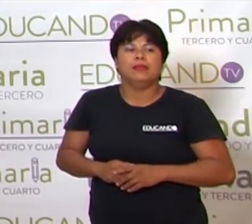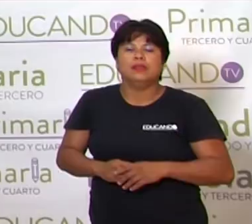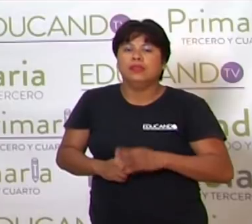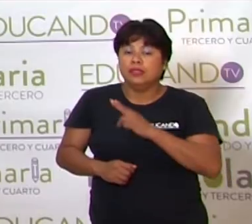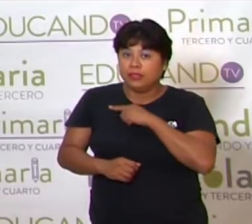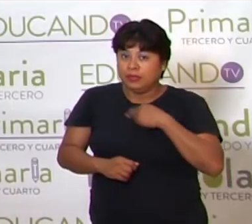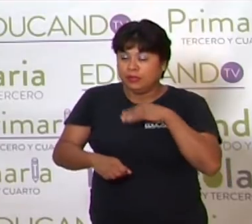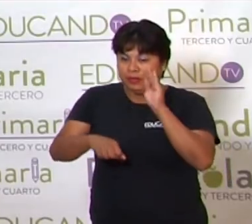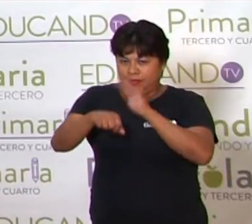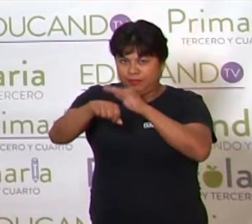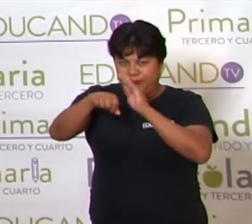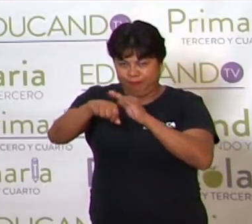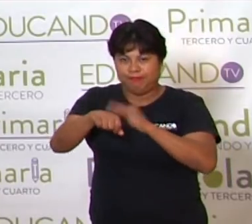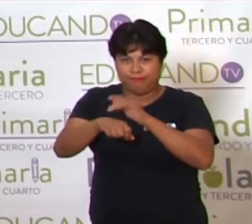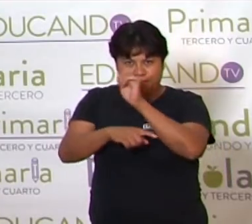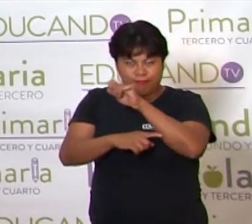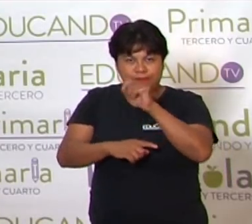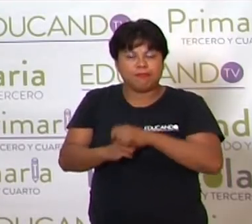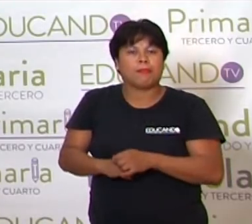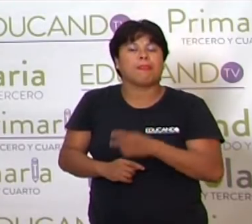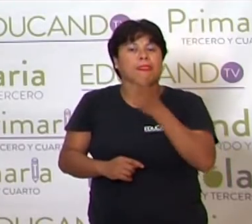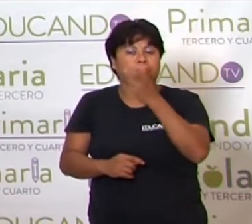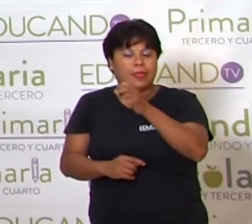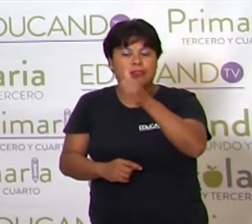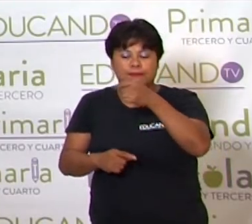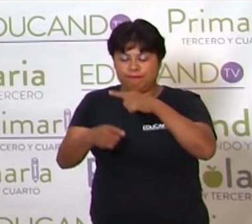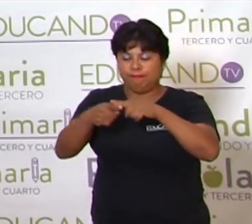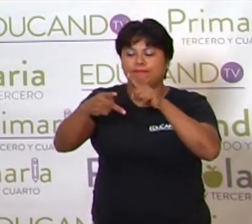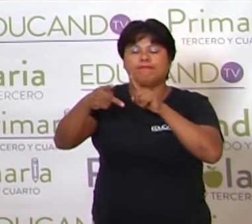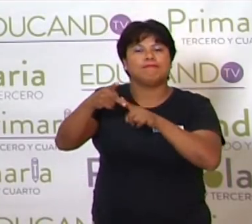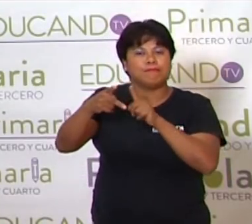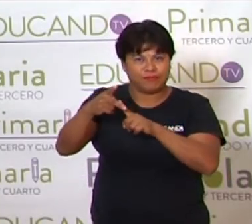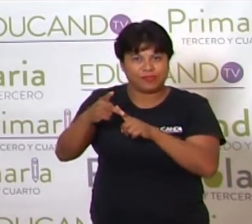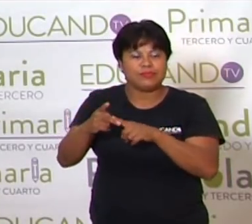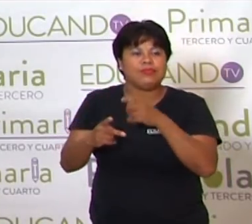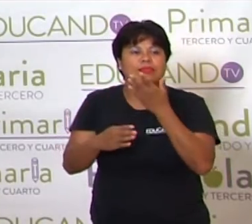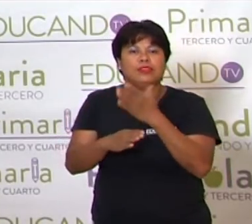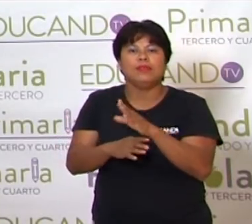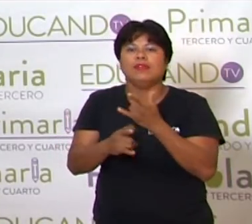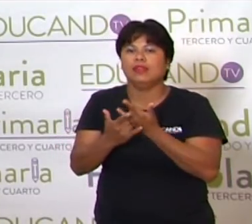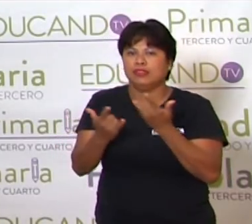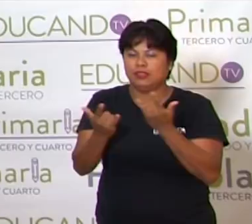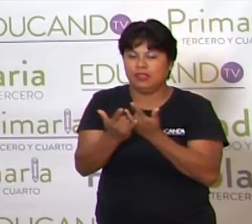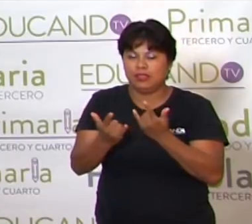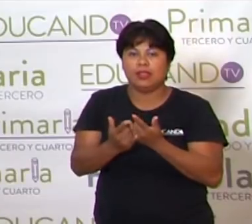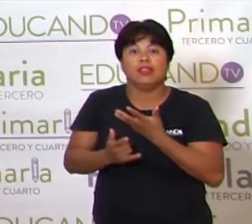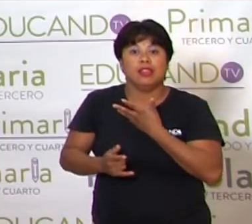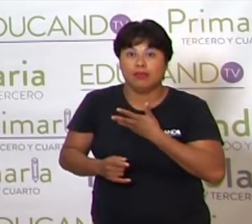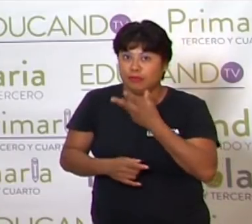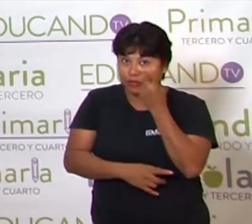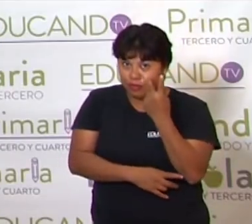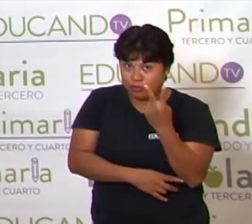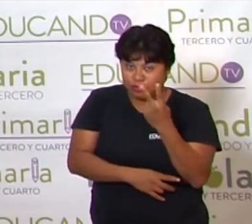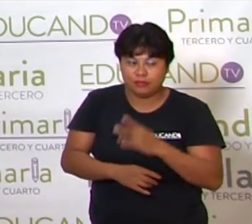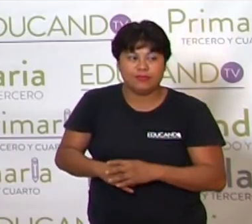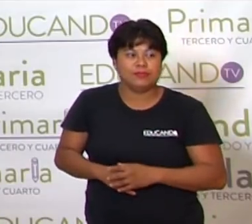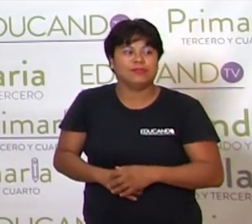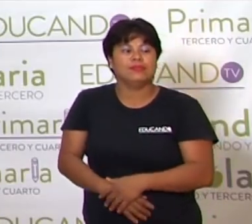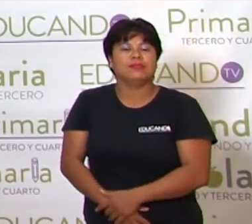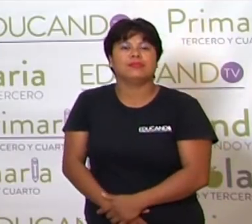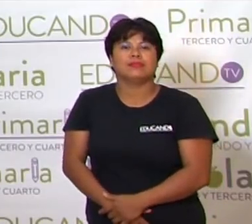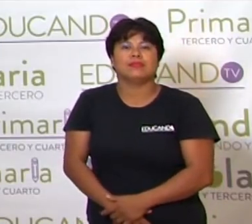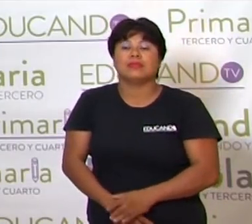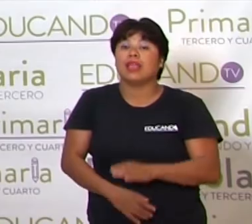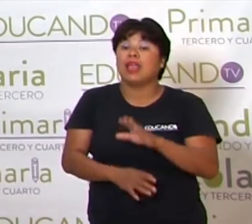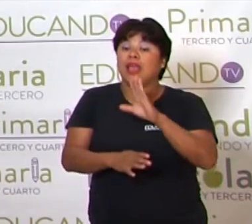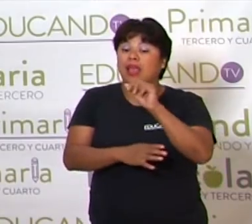a colocar acá. Ese es el otro elemento de la historieta. Llevamos dos.